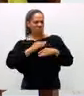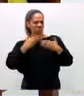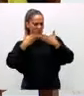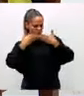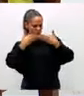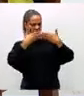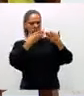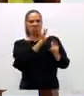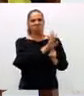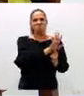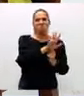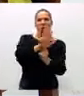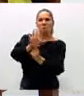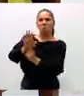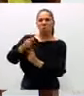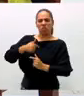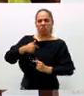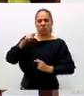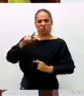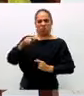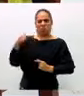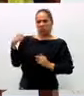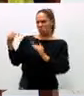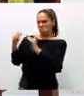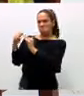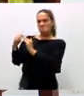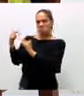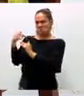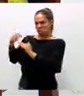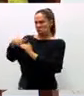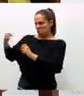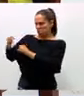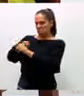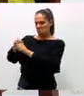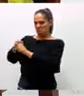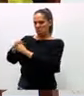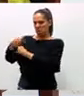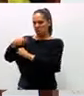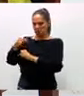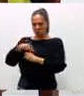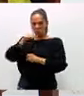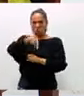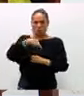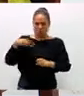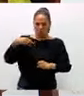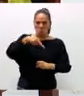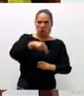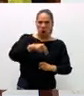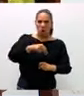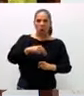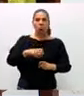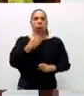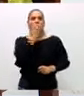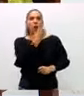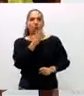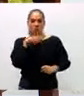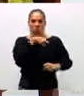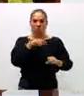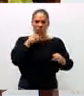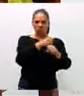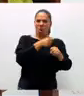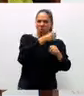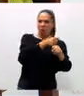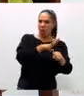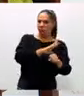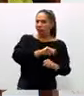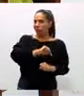me pegan, si la vida me ha golpeado, aquí yo voy a golpear a los demás, aquí yo voy a golpear a la vida. Entonces, esto